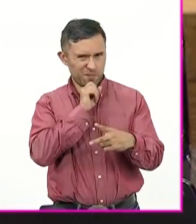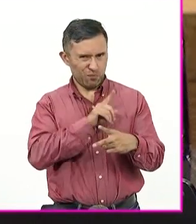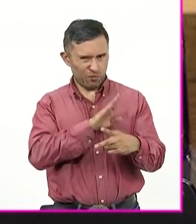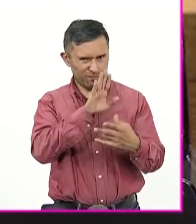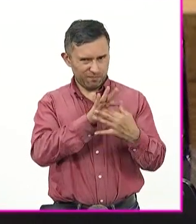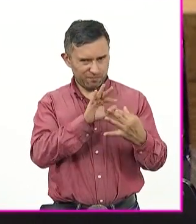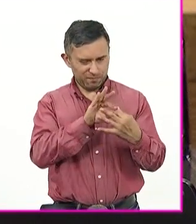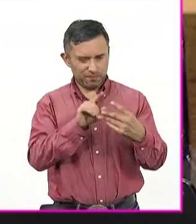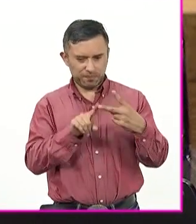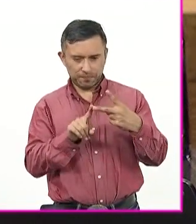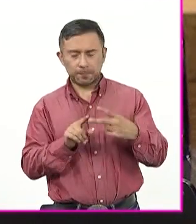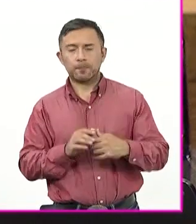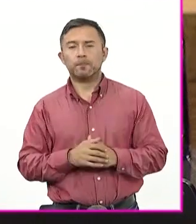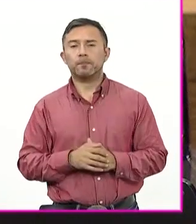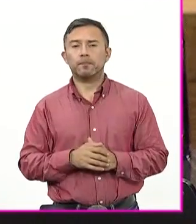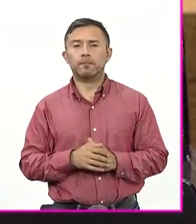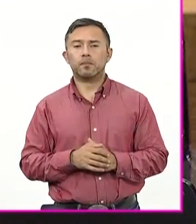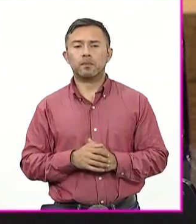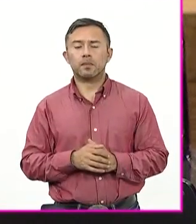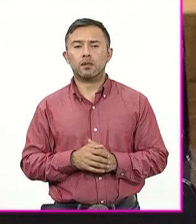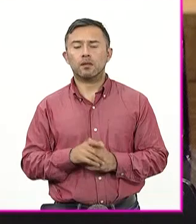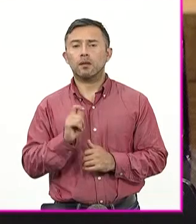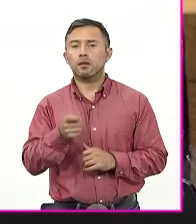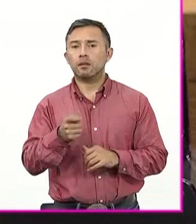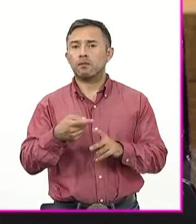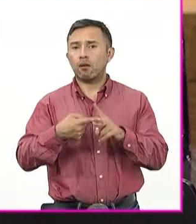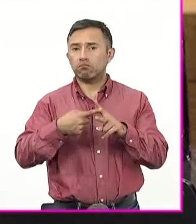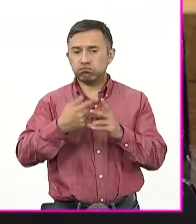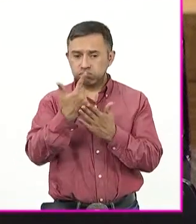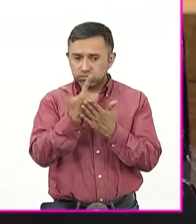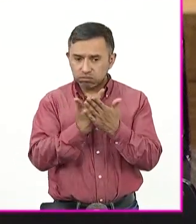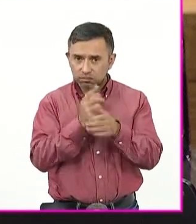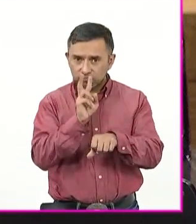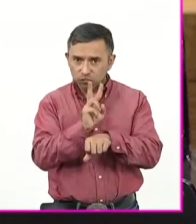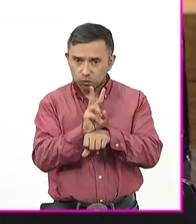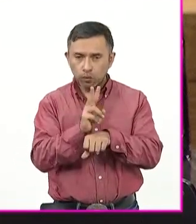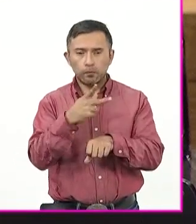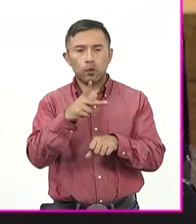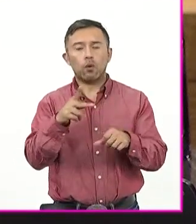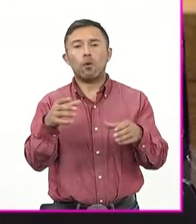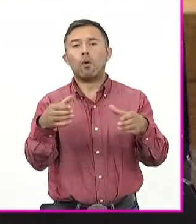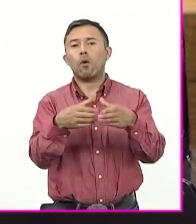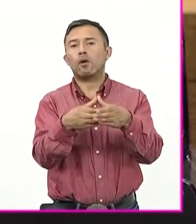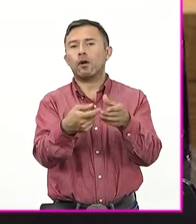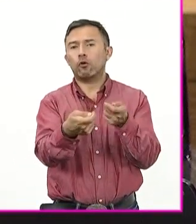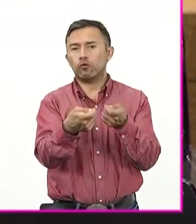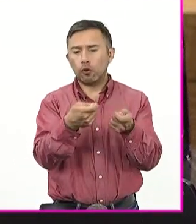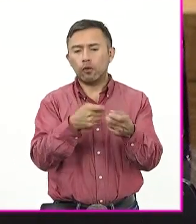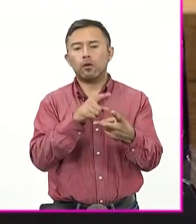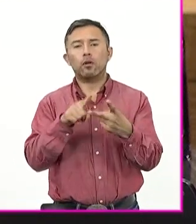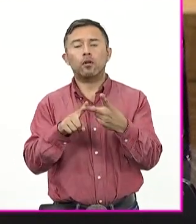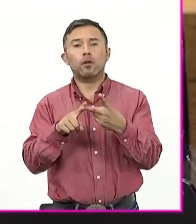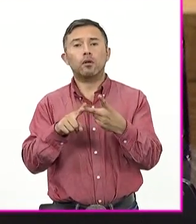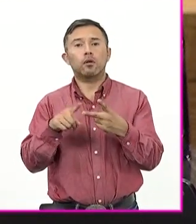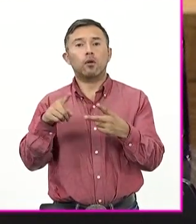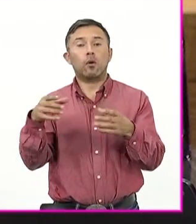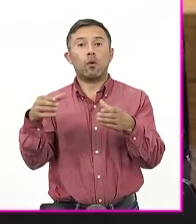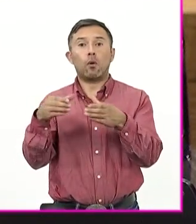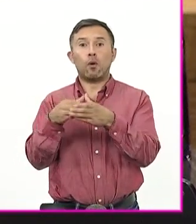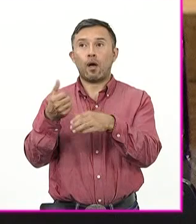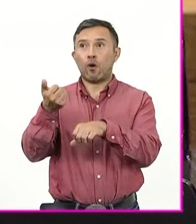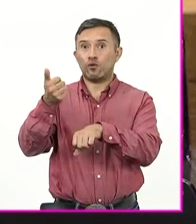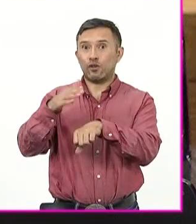el hecho de las auditorías, tanto que practica el órgano interno de control como la misma auditoría superior de